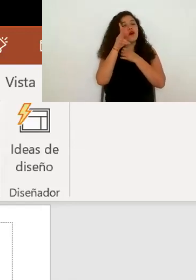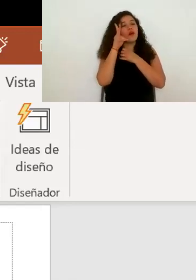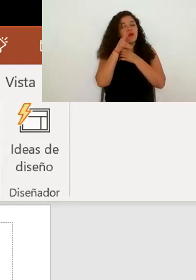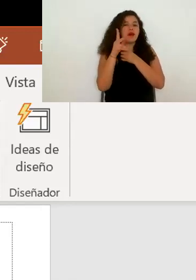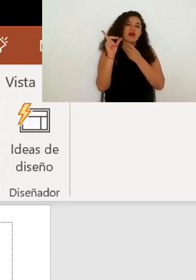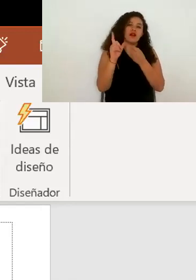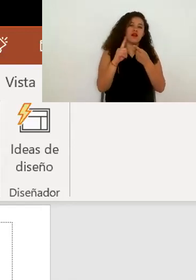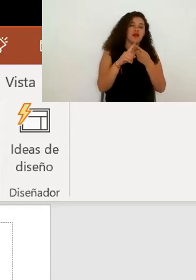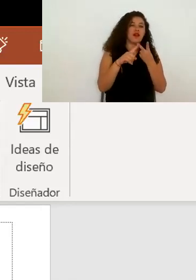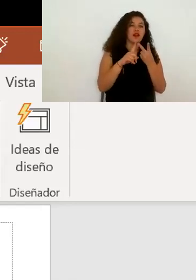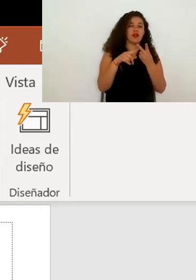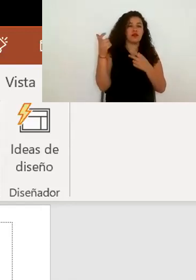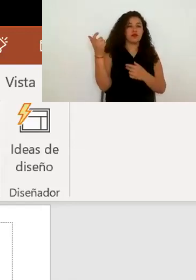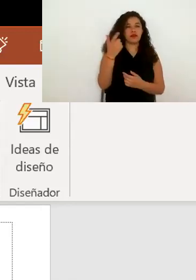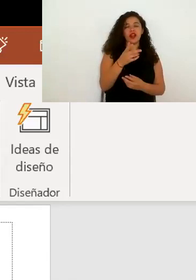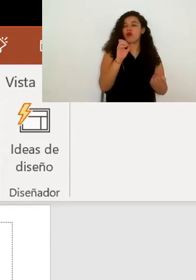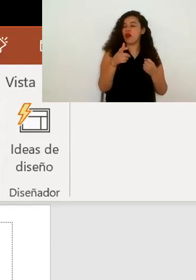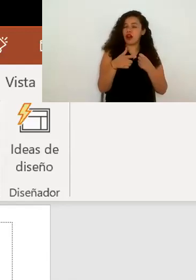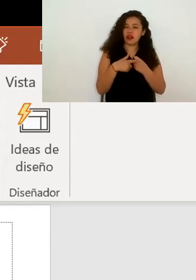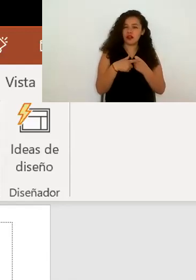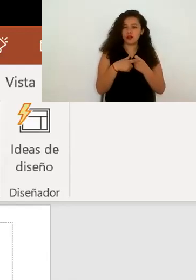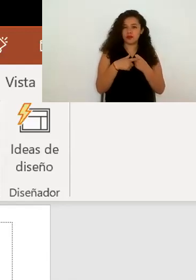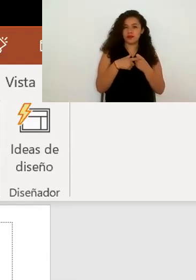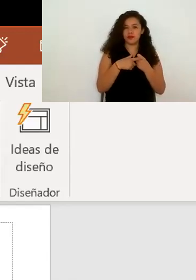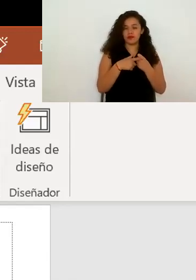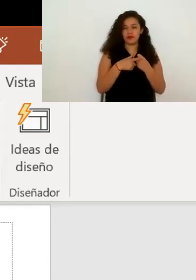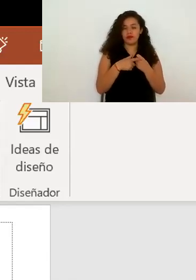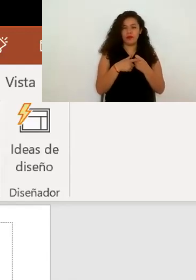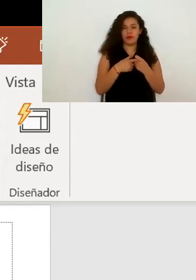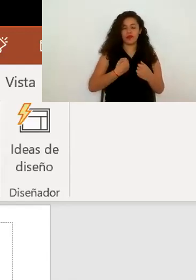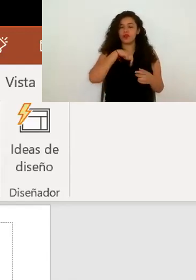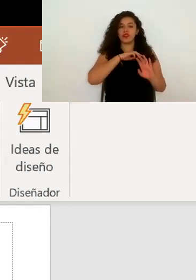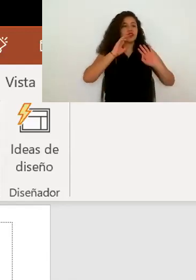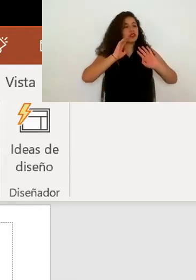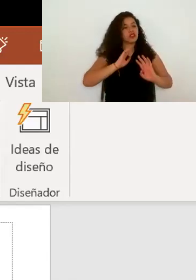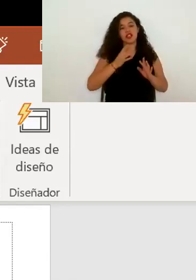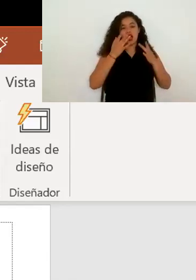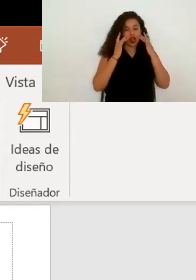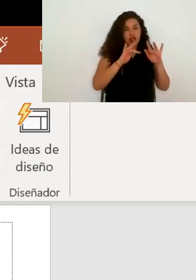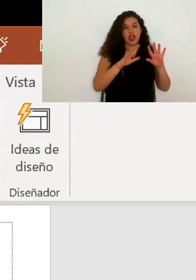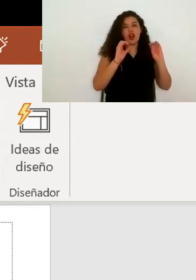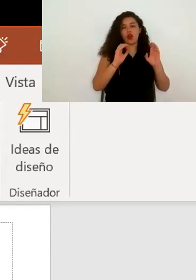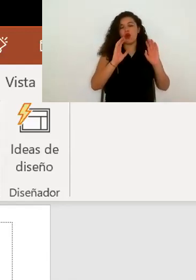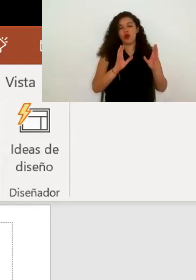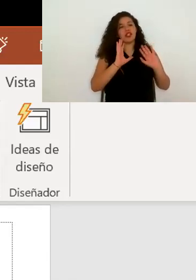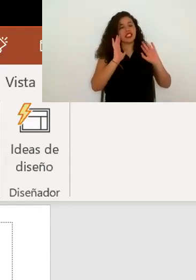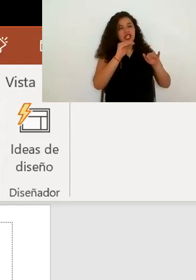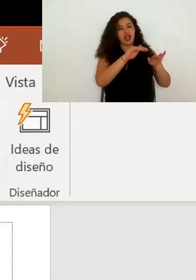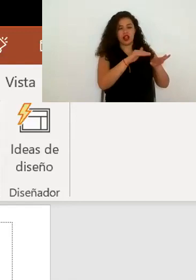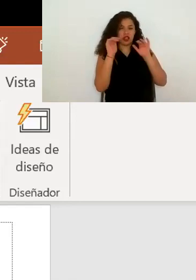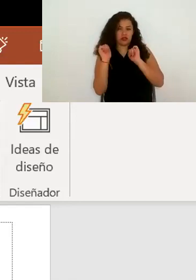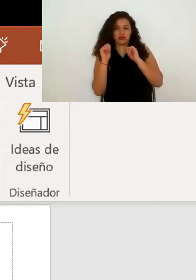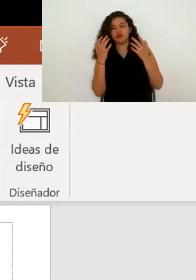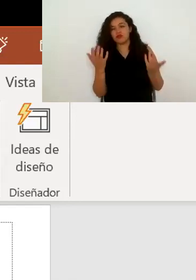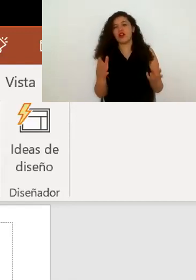una remuneración cuando ya dejemos el cargo en la institución en la que colaboramos. O si